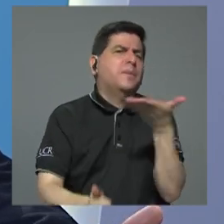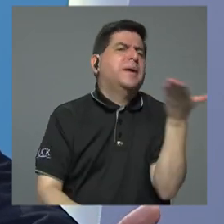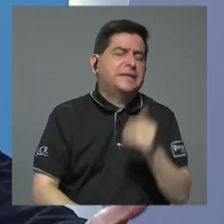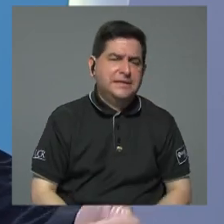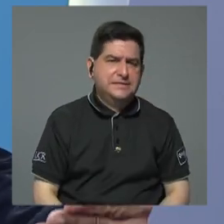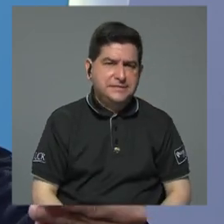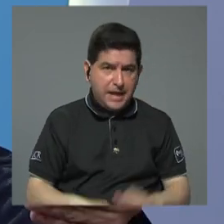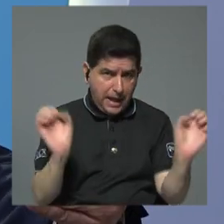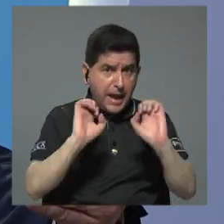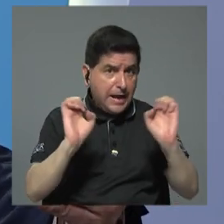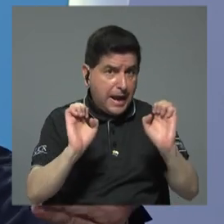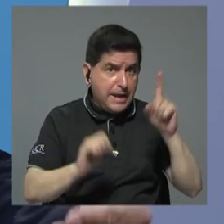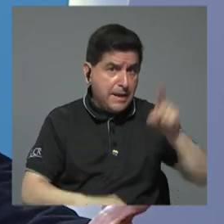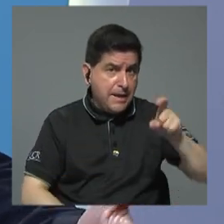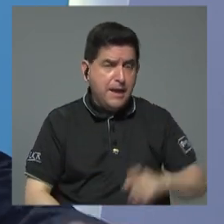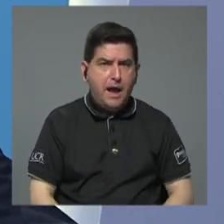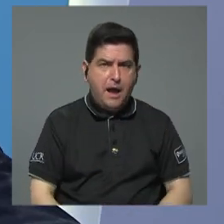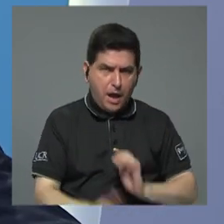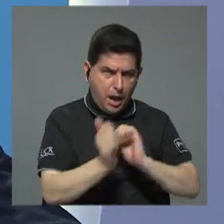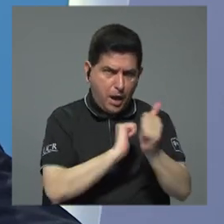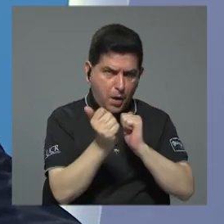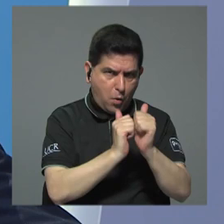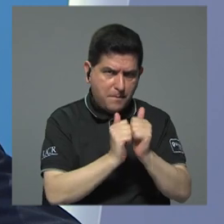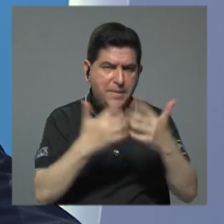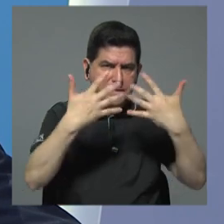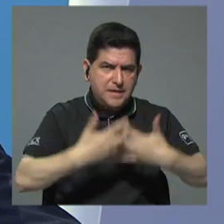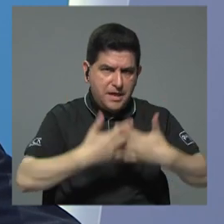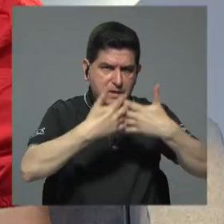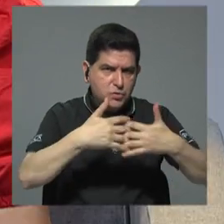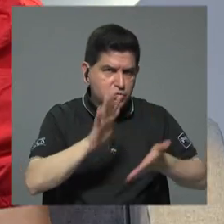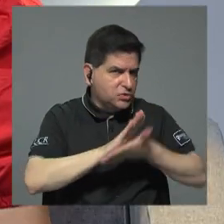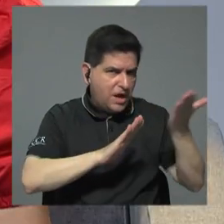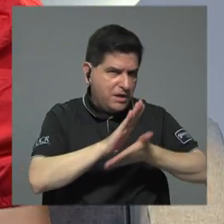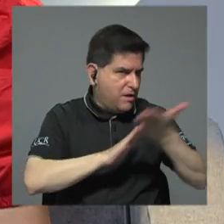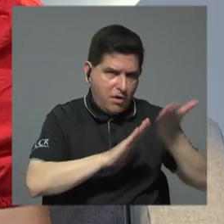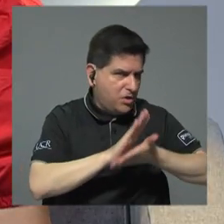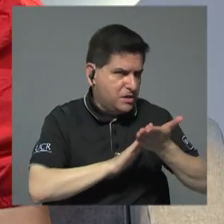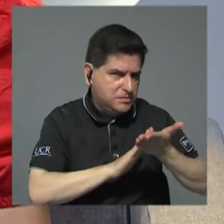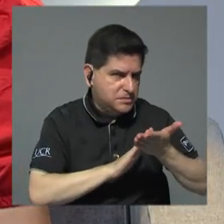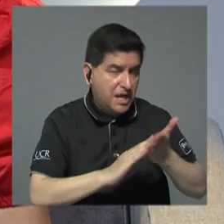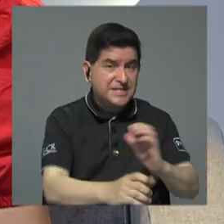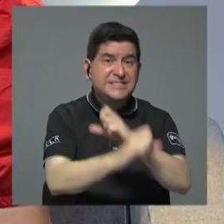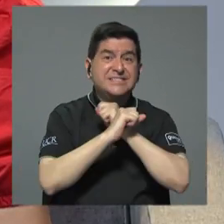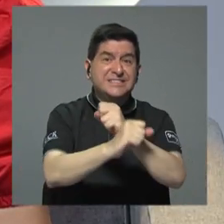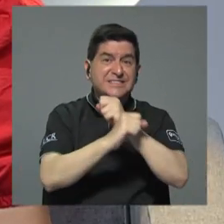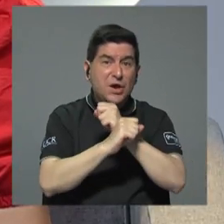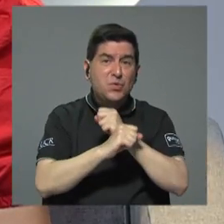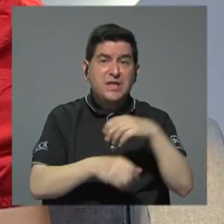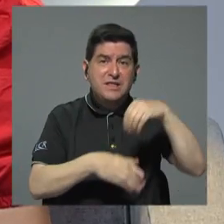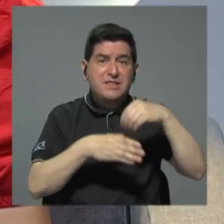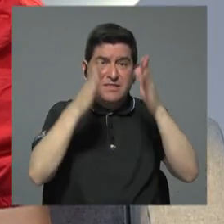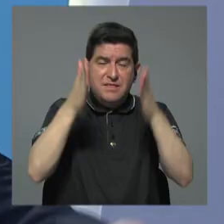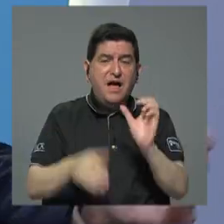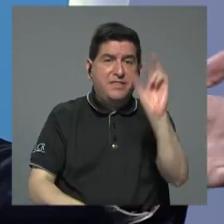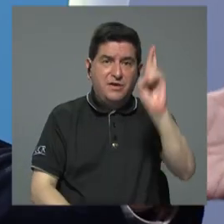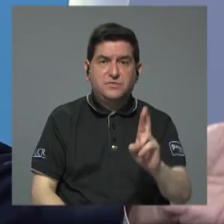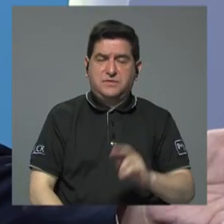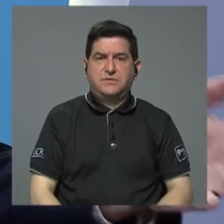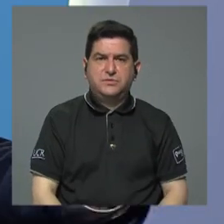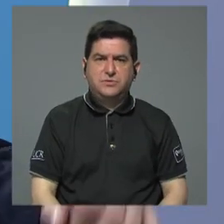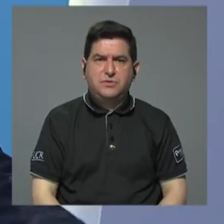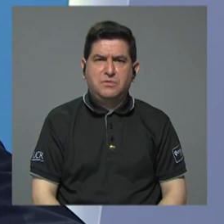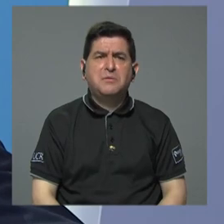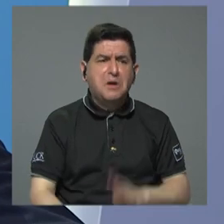es energía. Necesitamos poder competir y que las industrias no se vayan. Necesitamos dar seguridad a los inversionistas en Costa Rica.